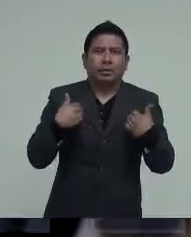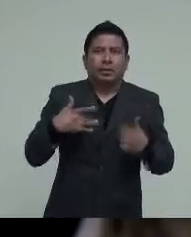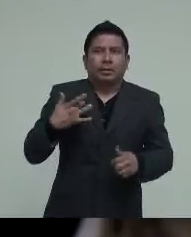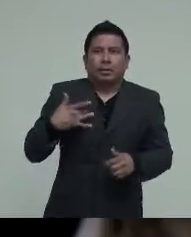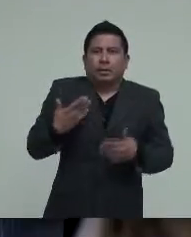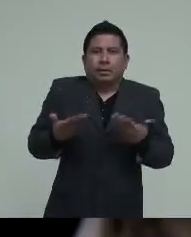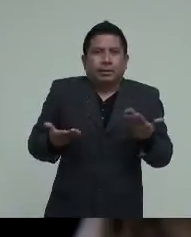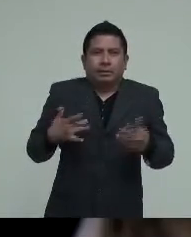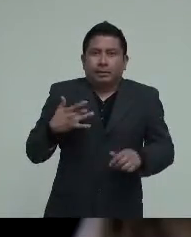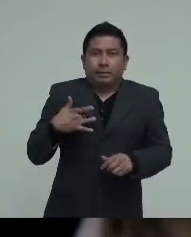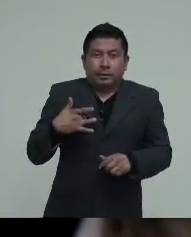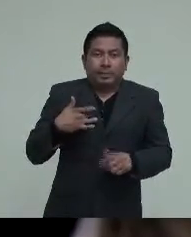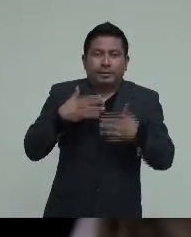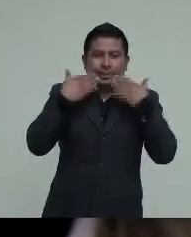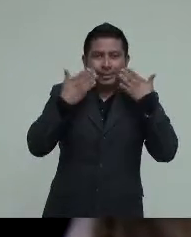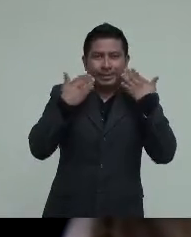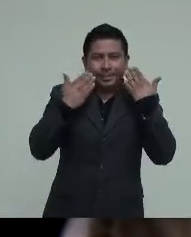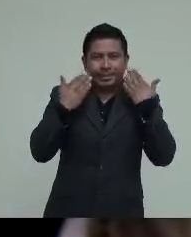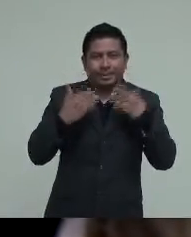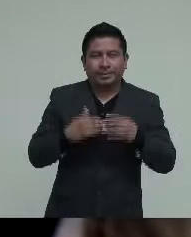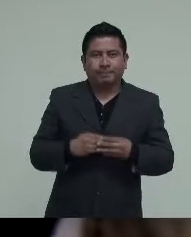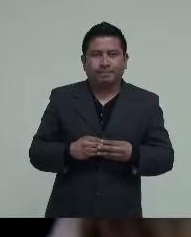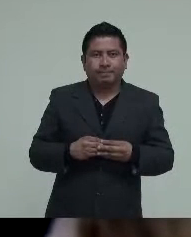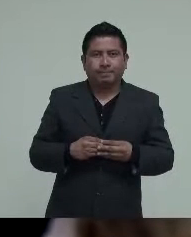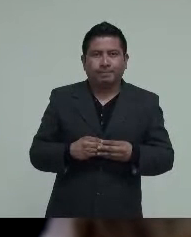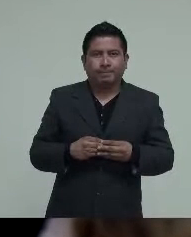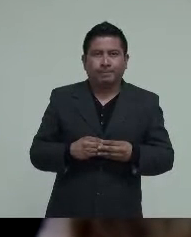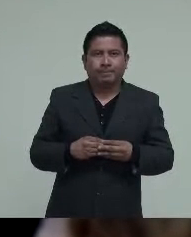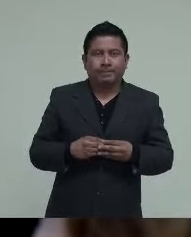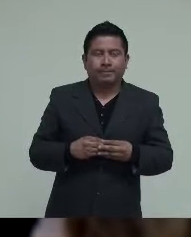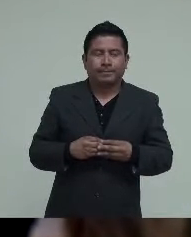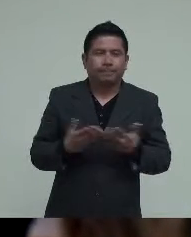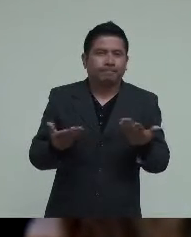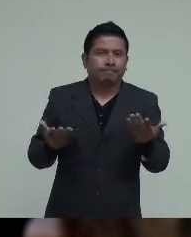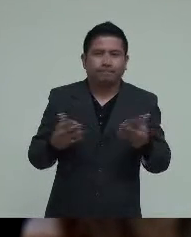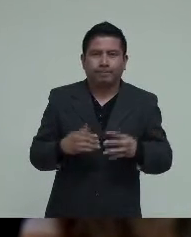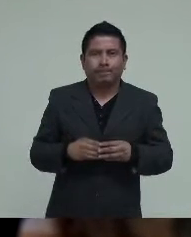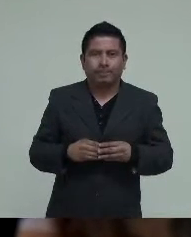yo me sentí, voy a decir, contento.